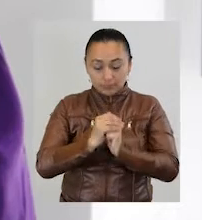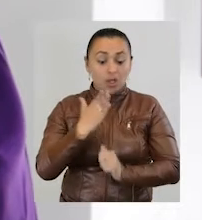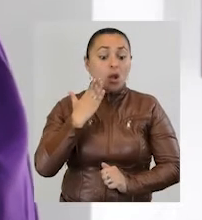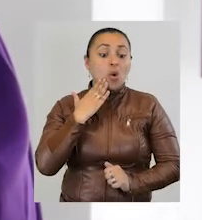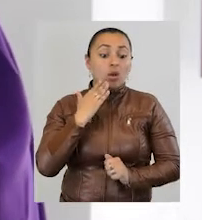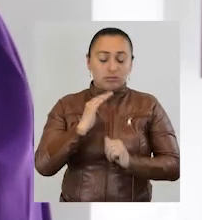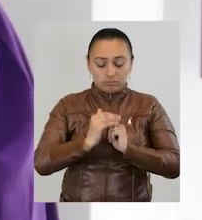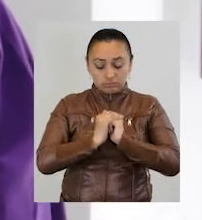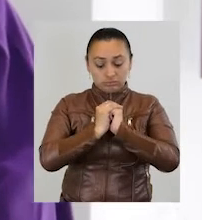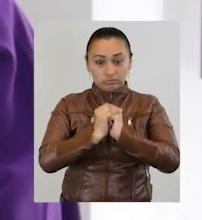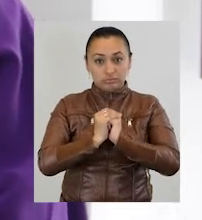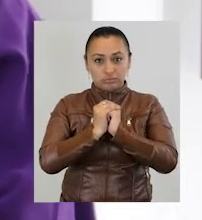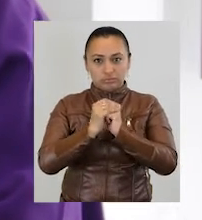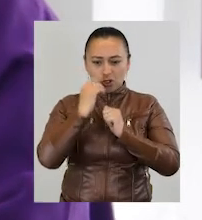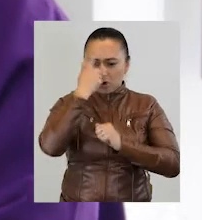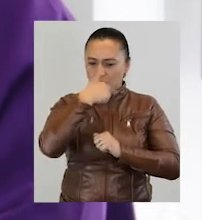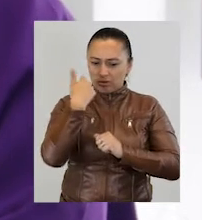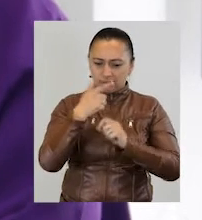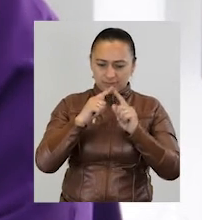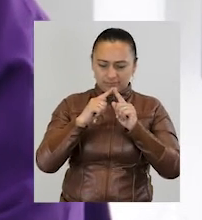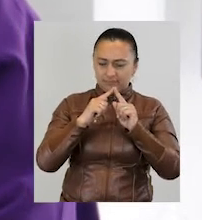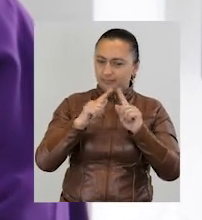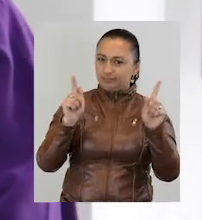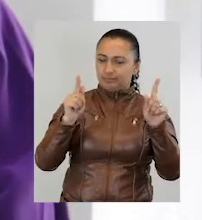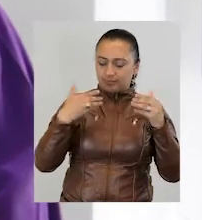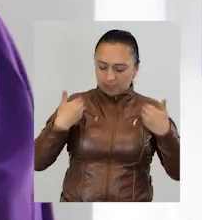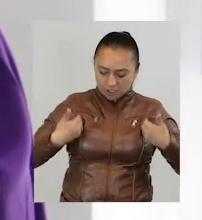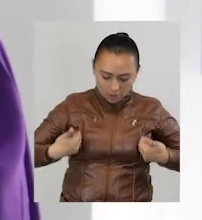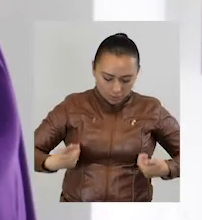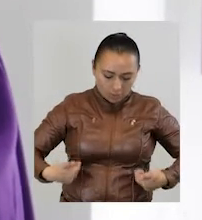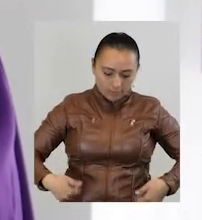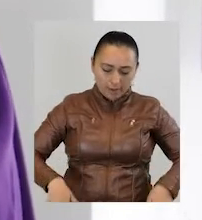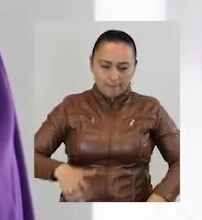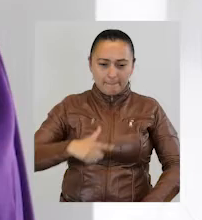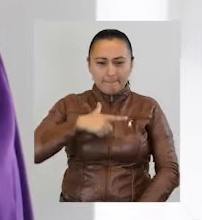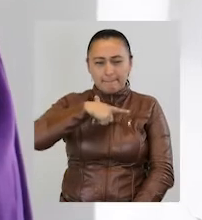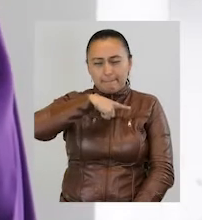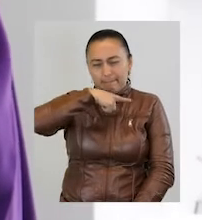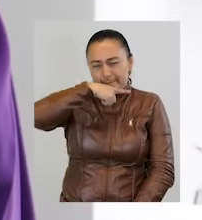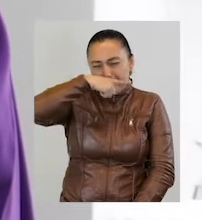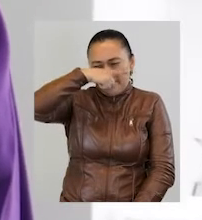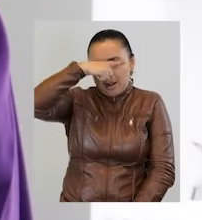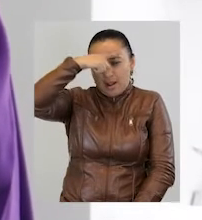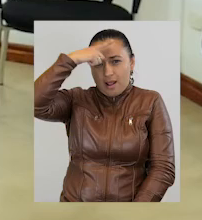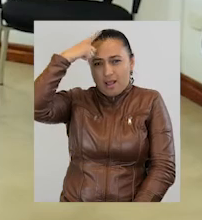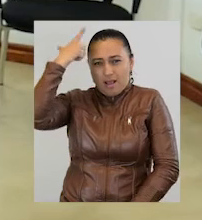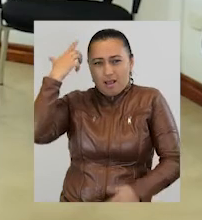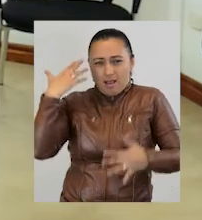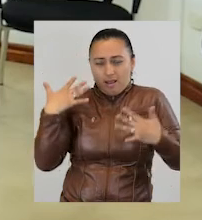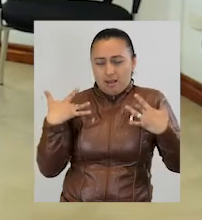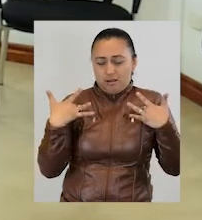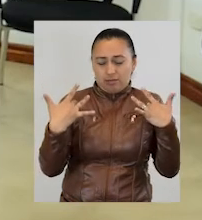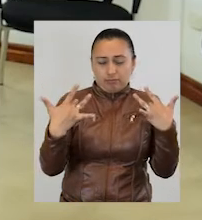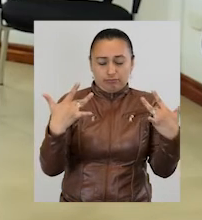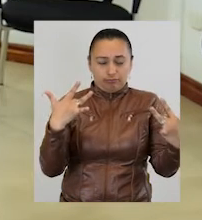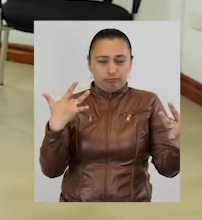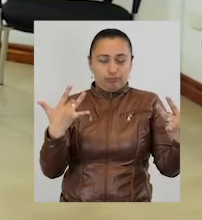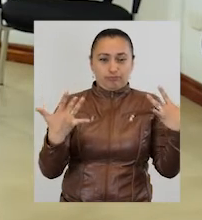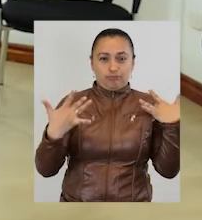Mientras oraba, su rostro cambió de aspecto y sus vestiduras se hicieron blancas